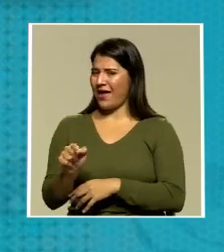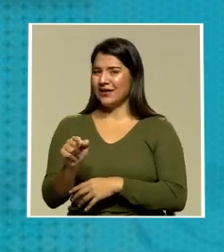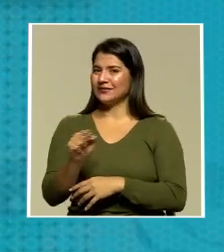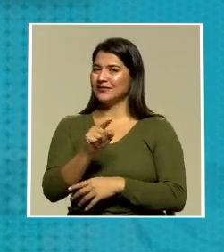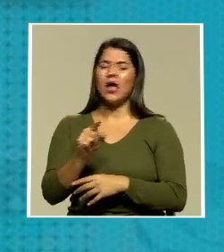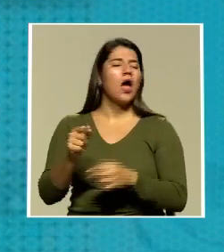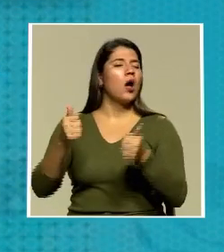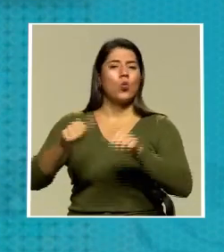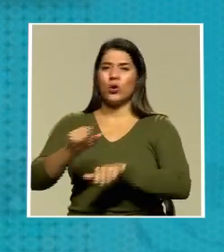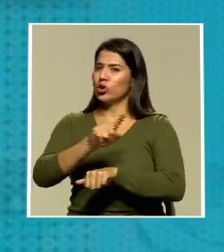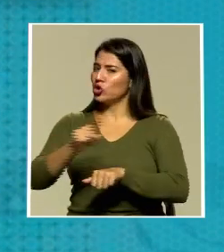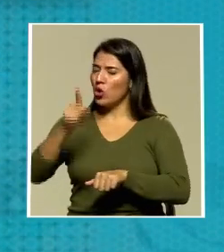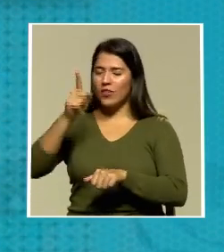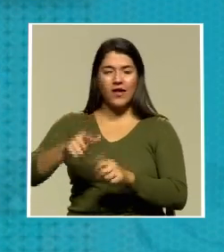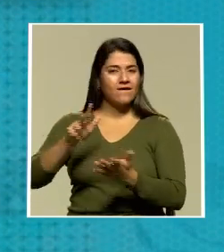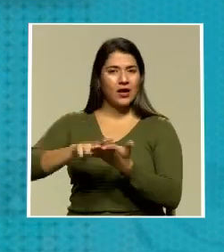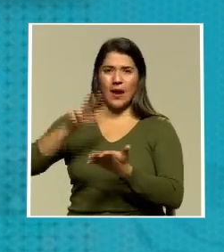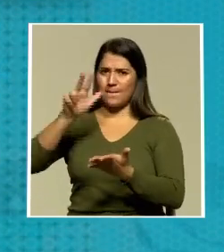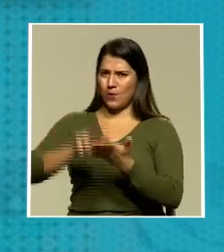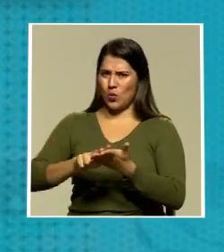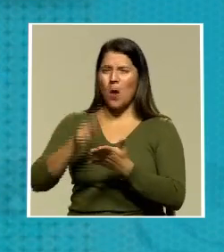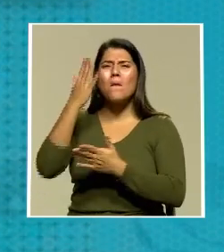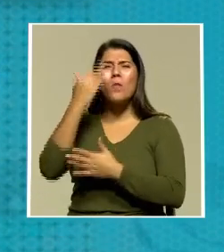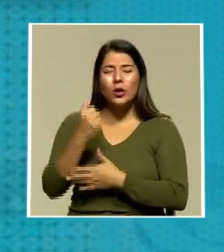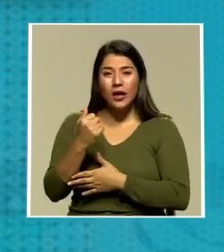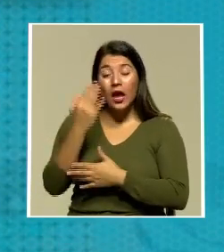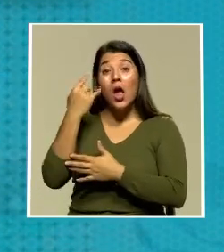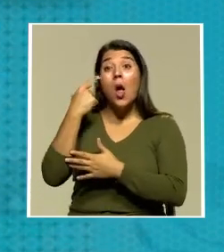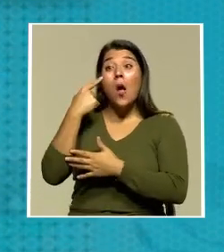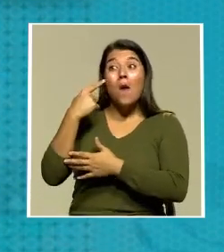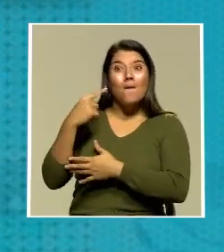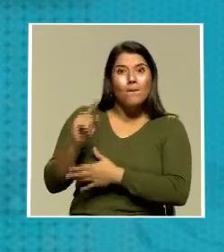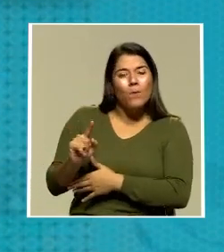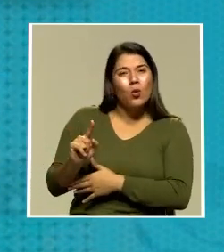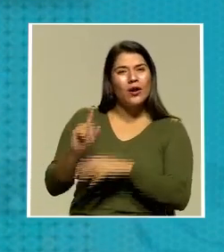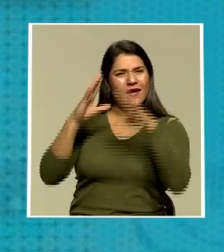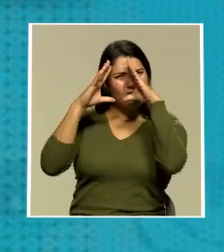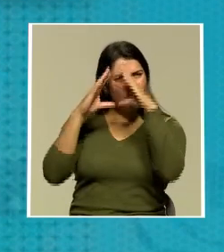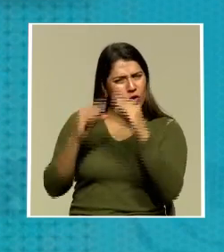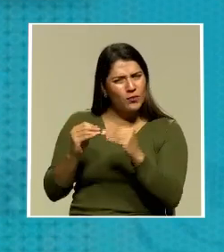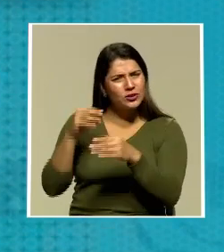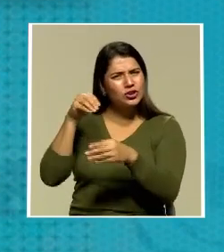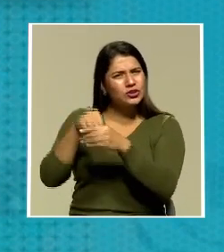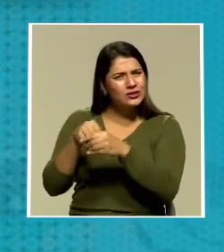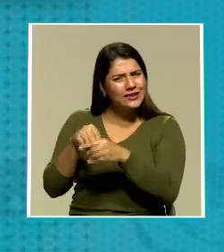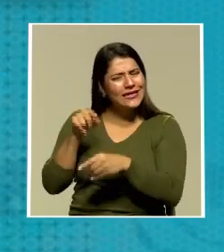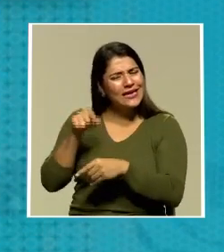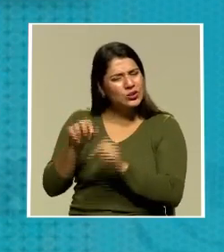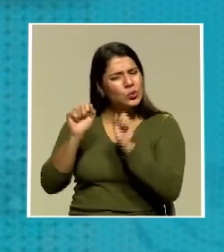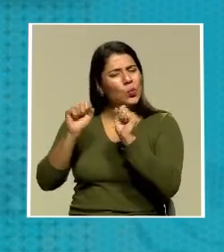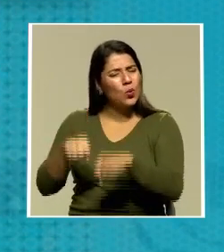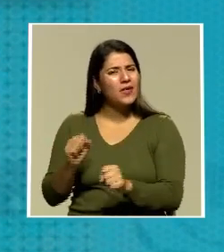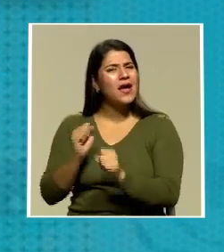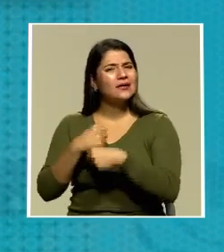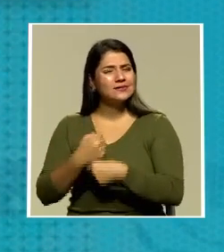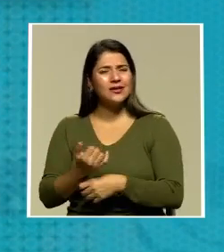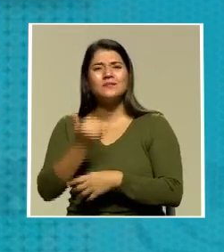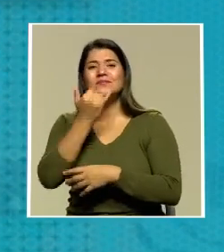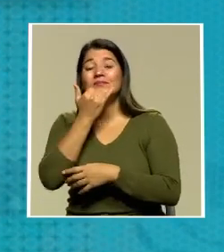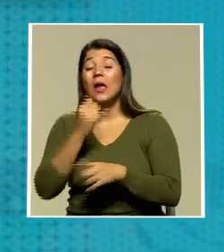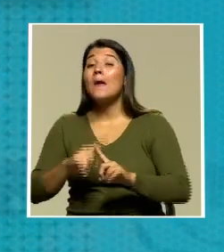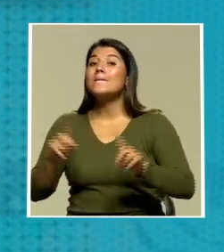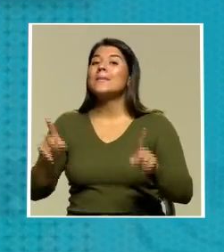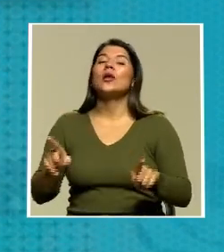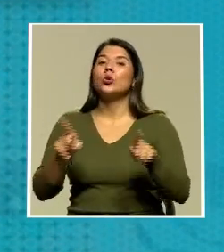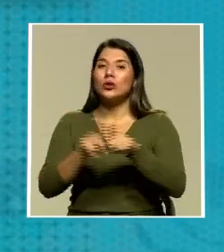ser aprobado, no solo por los términos amplios y ambiguos que contienen y que pueden llevar a error, sino que además porque da